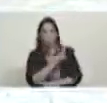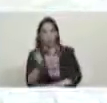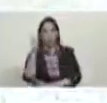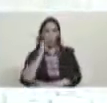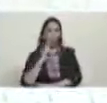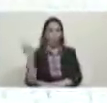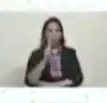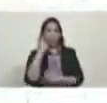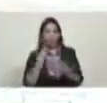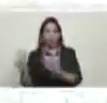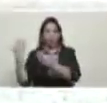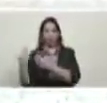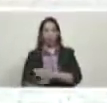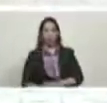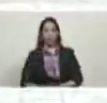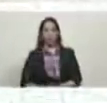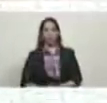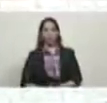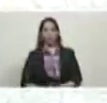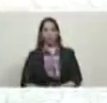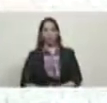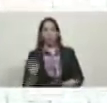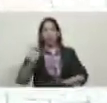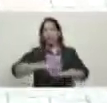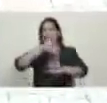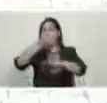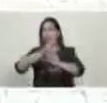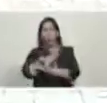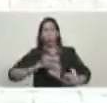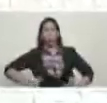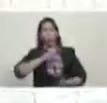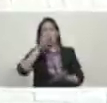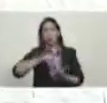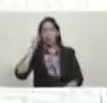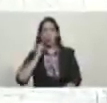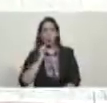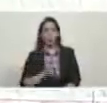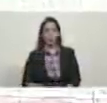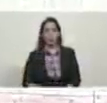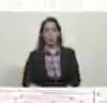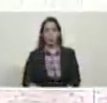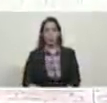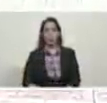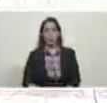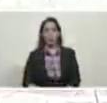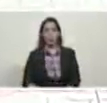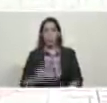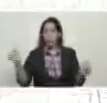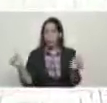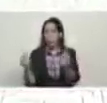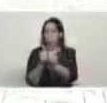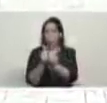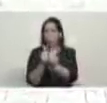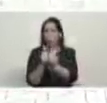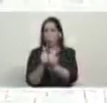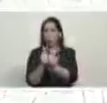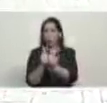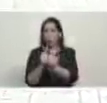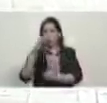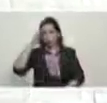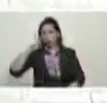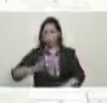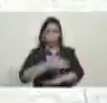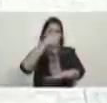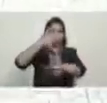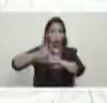República Bolivariana de Venezuela, comandante en jefe de la Fuerza Armada Nacional Bolivariana, en compañía del señor general en jefe